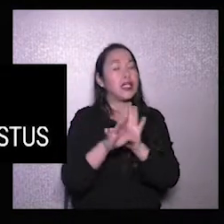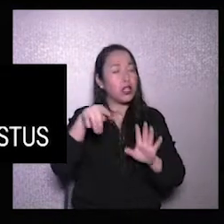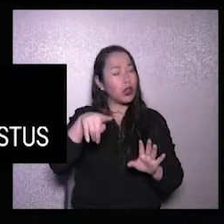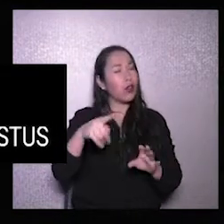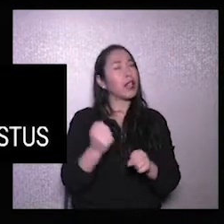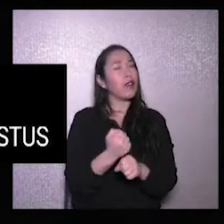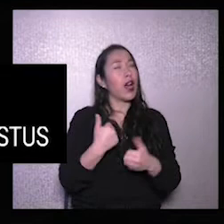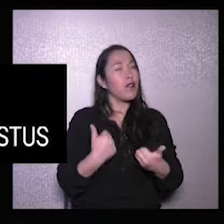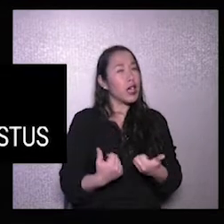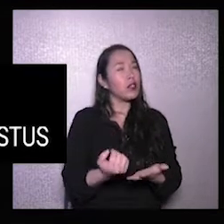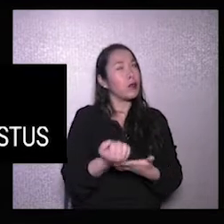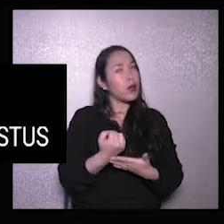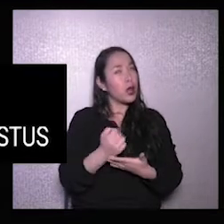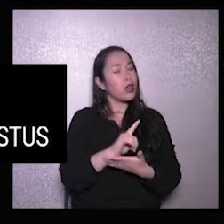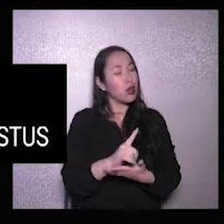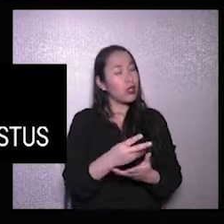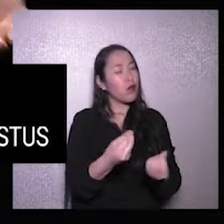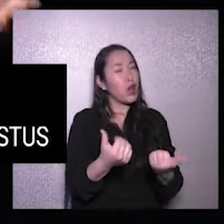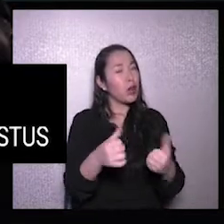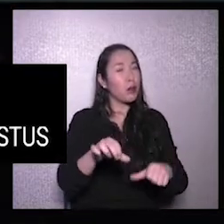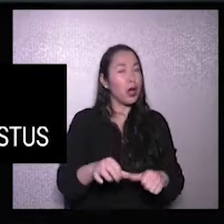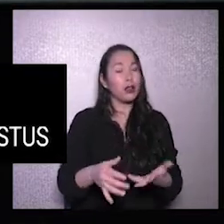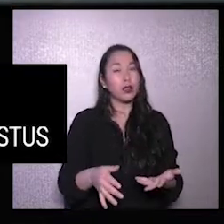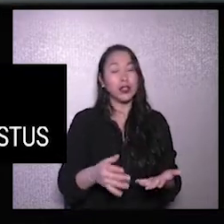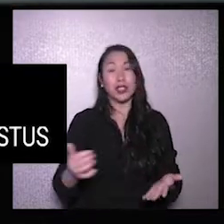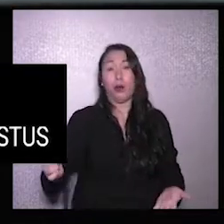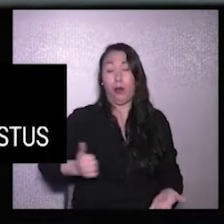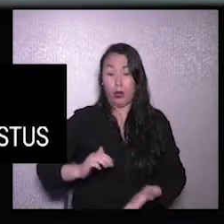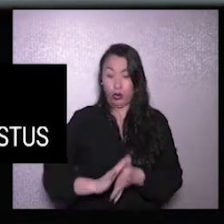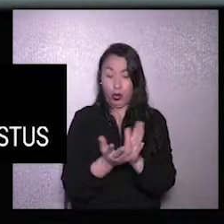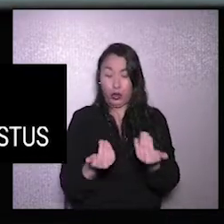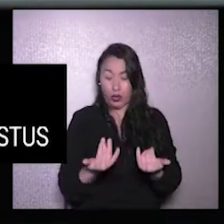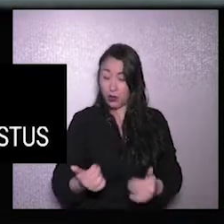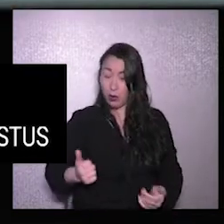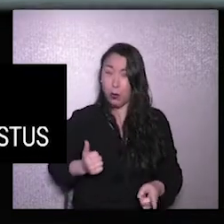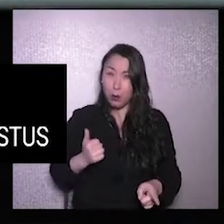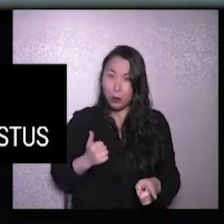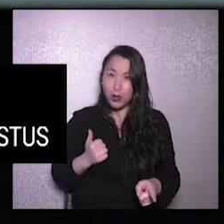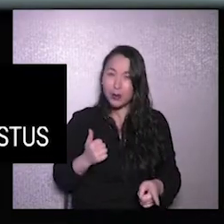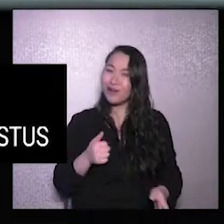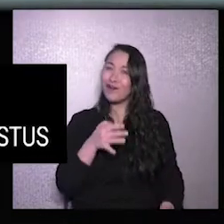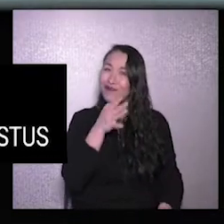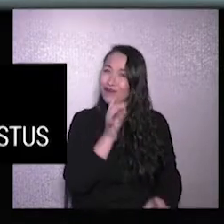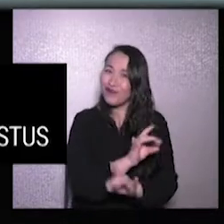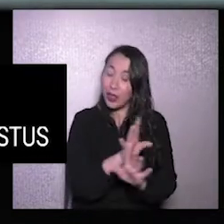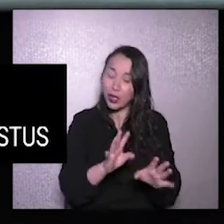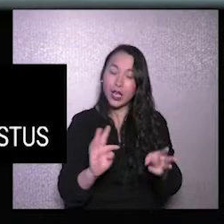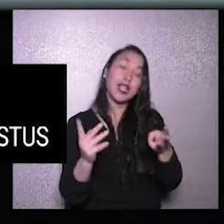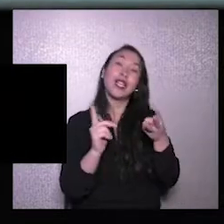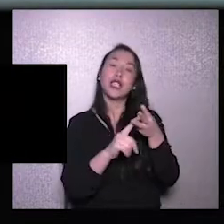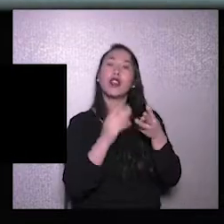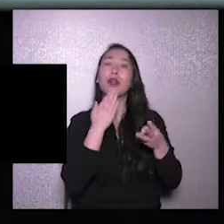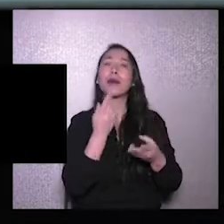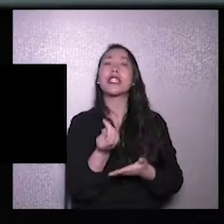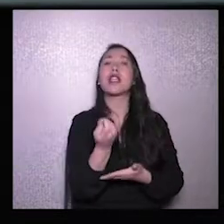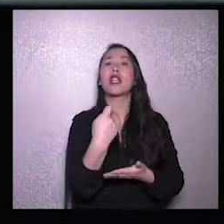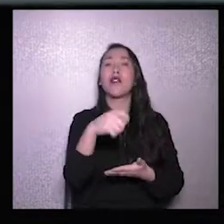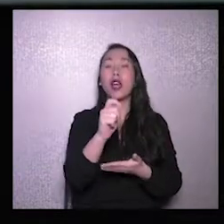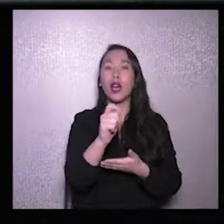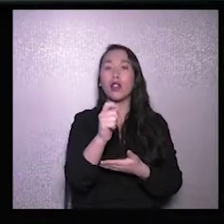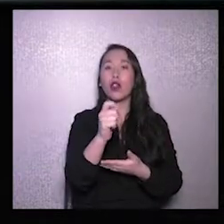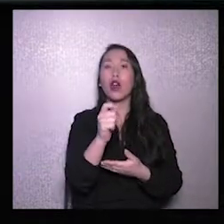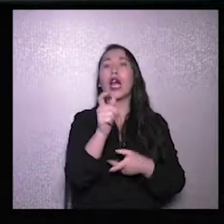va a funcionar, qué tan bueno es, si cumple con todo lo que yo necesito. Y en tercer lugar, certificar el recurso